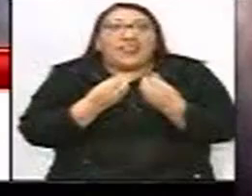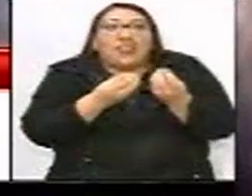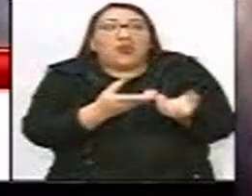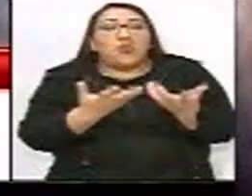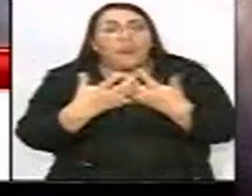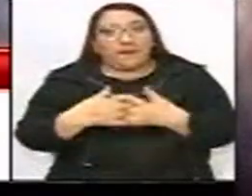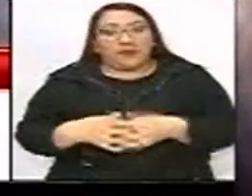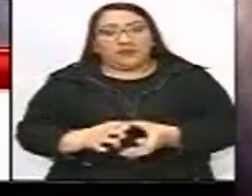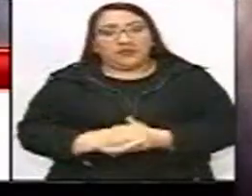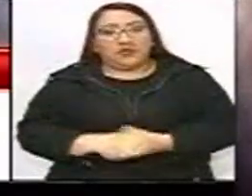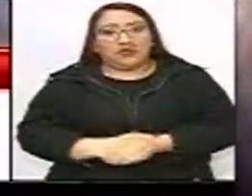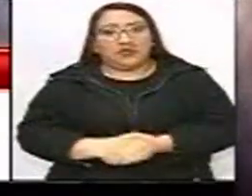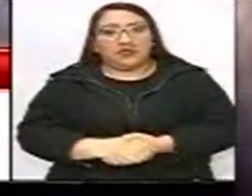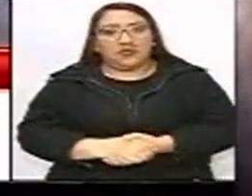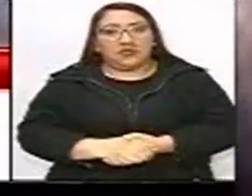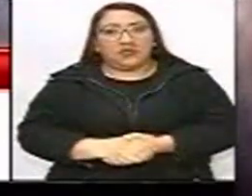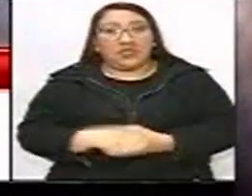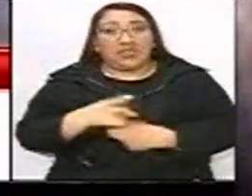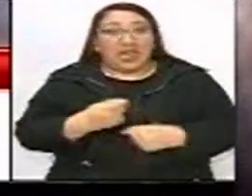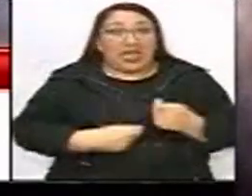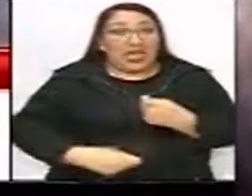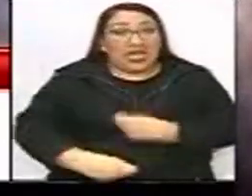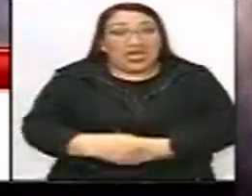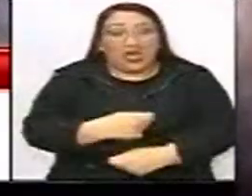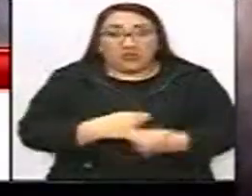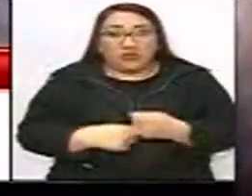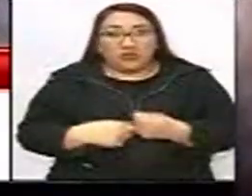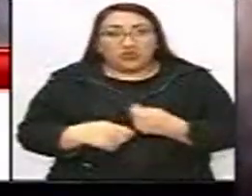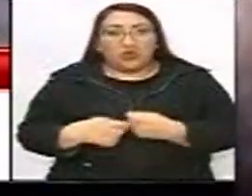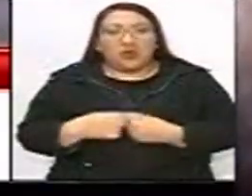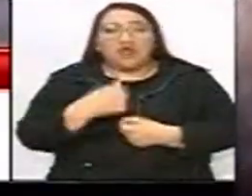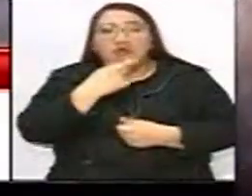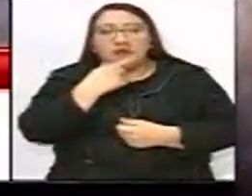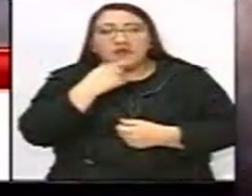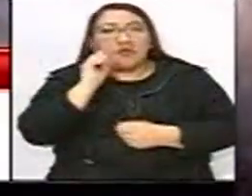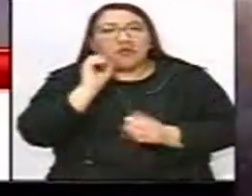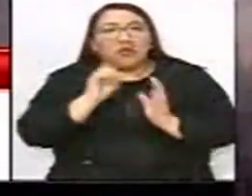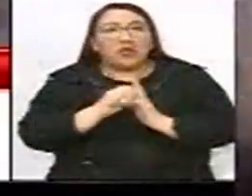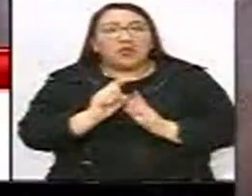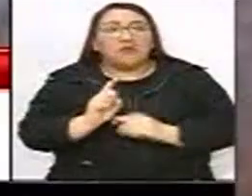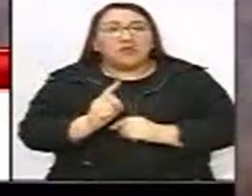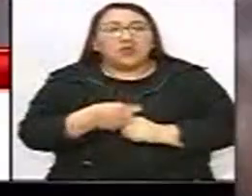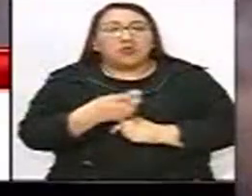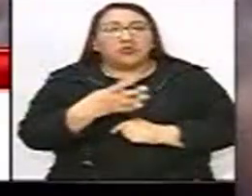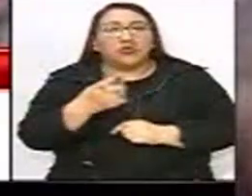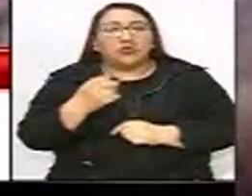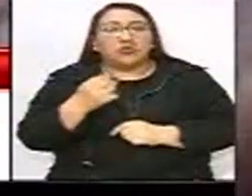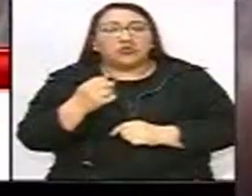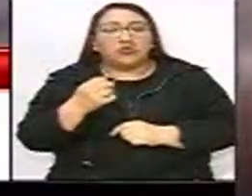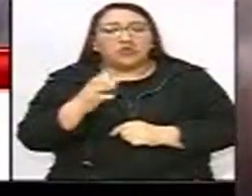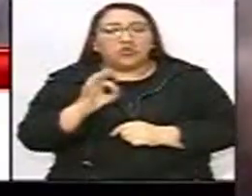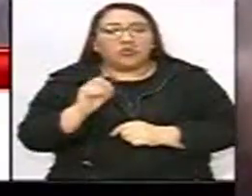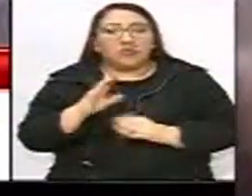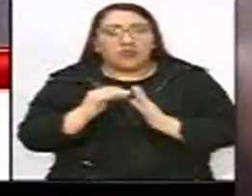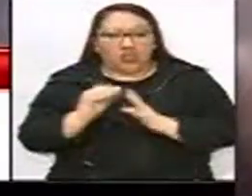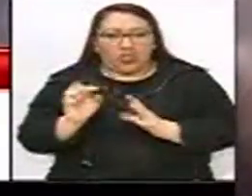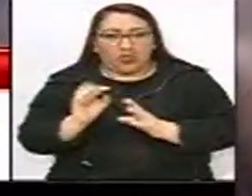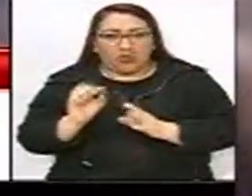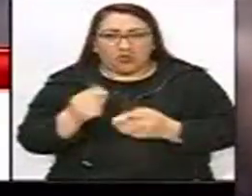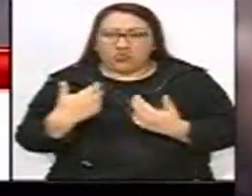concesión. Y el negocio, presidente, cuando Vinci paga 1.450 millones de dólares,